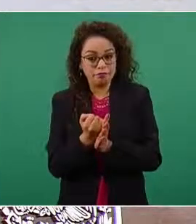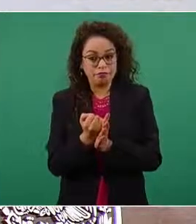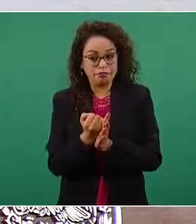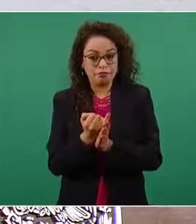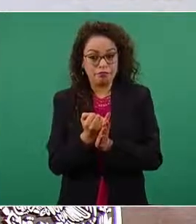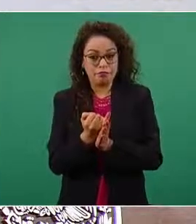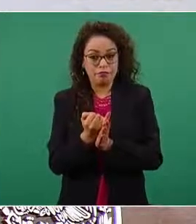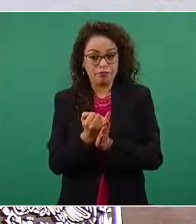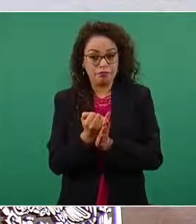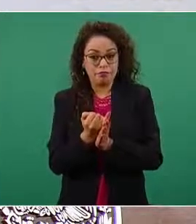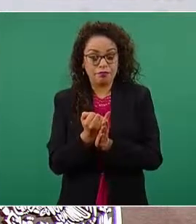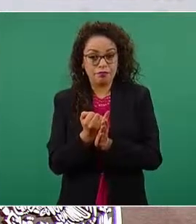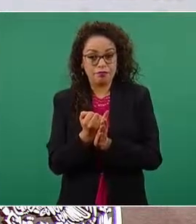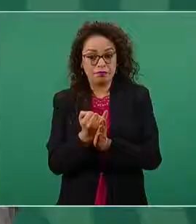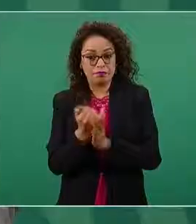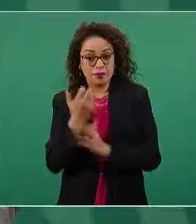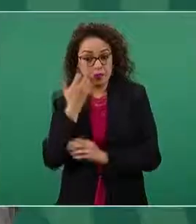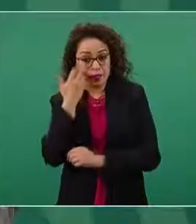sin